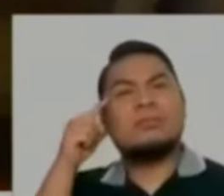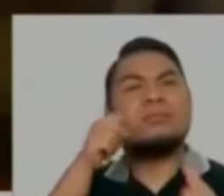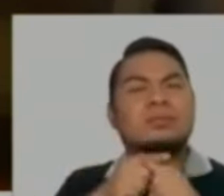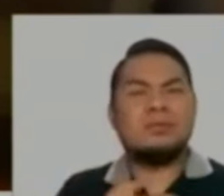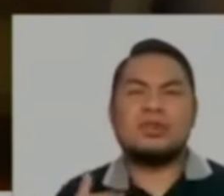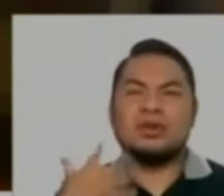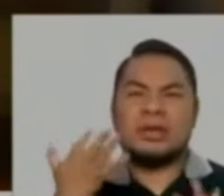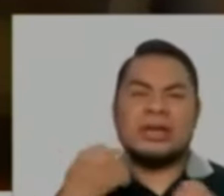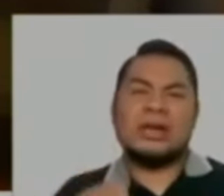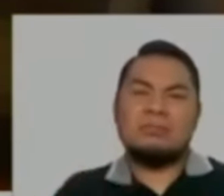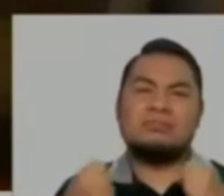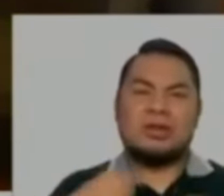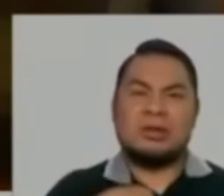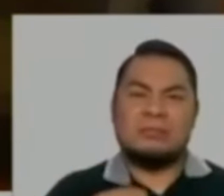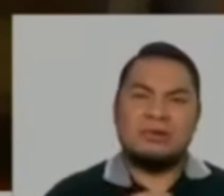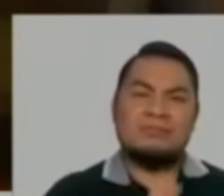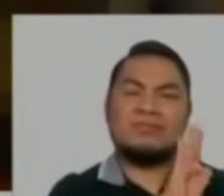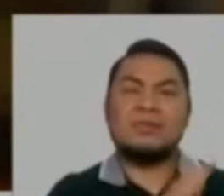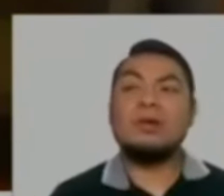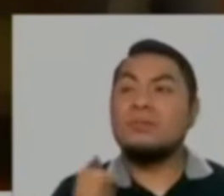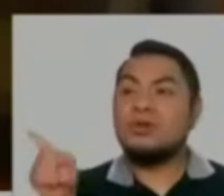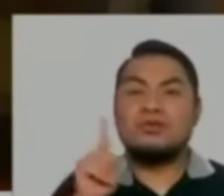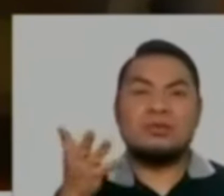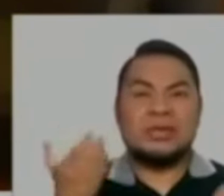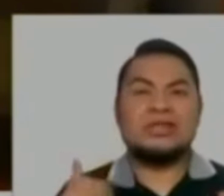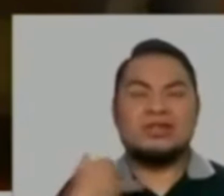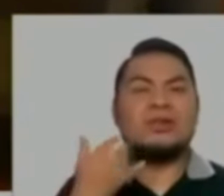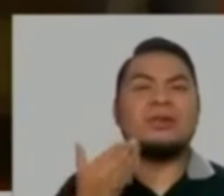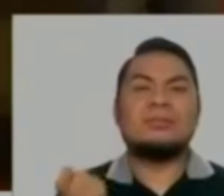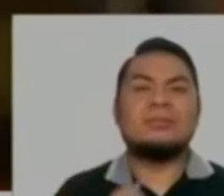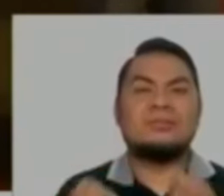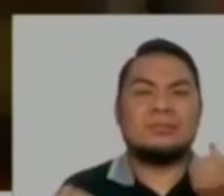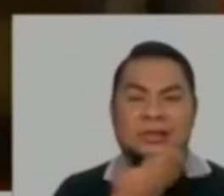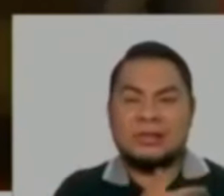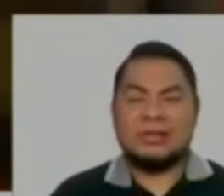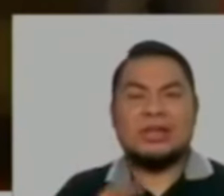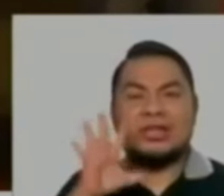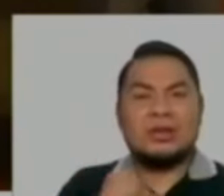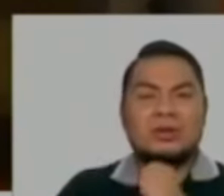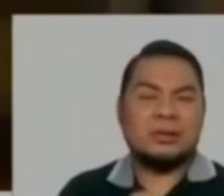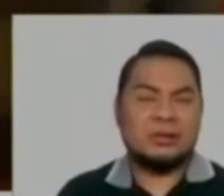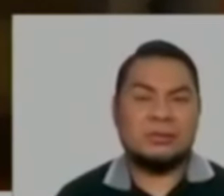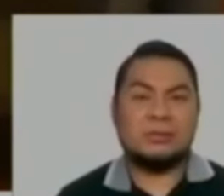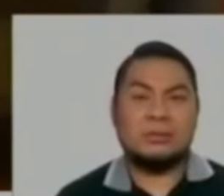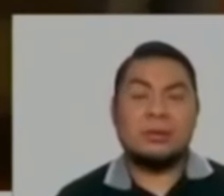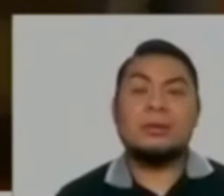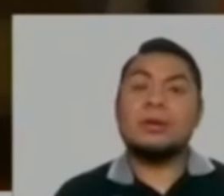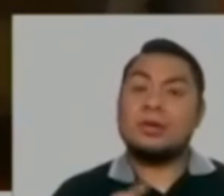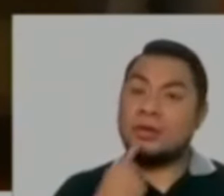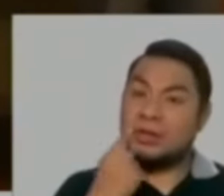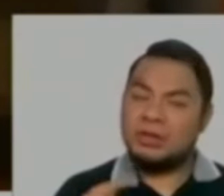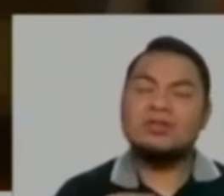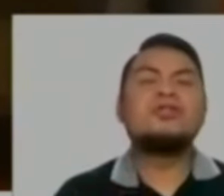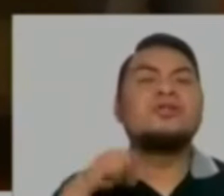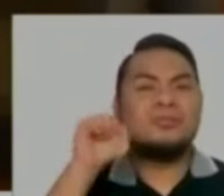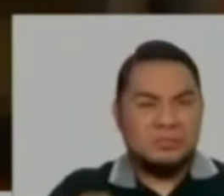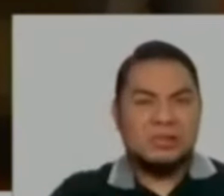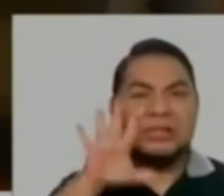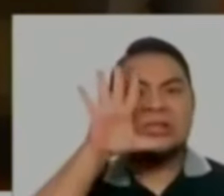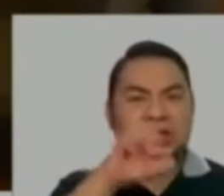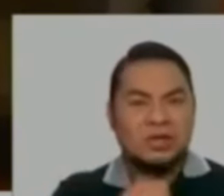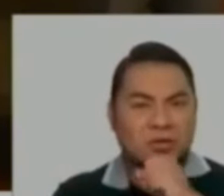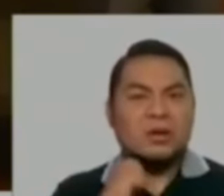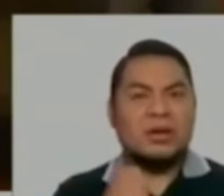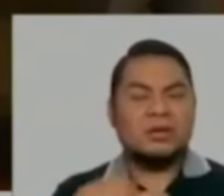destruirme, porque no quieren que termine mi mandato. Pero les digo que voy a terminar el